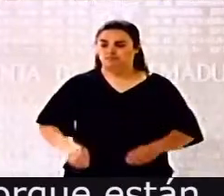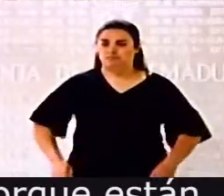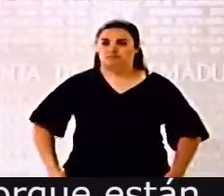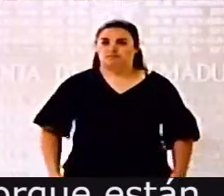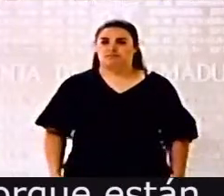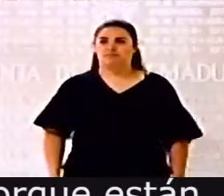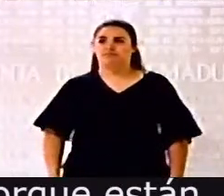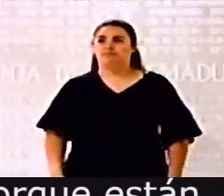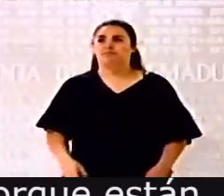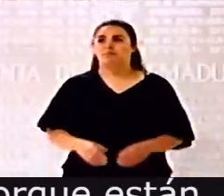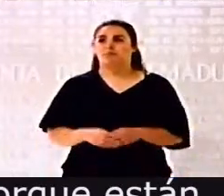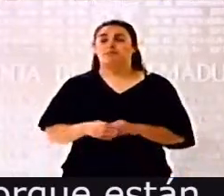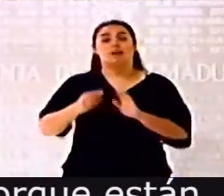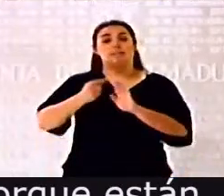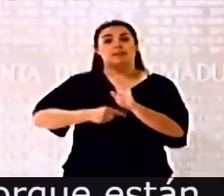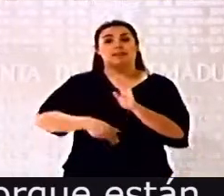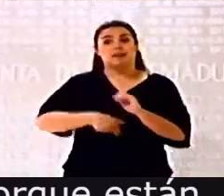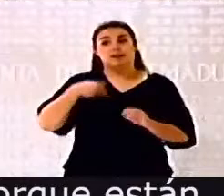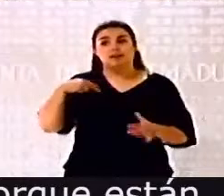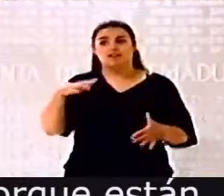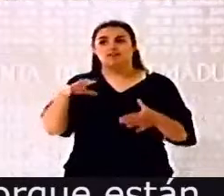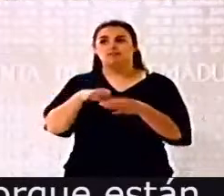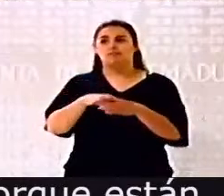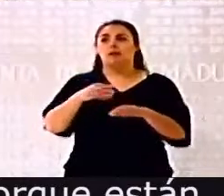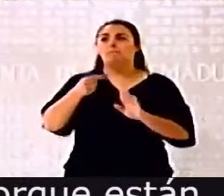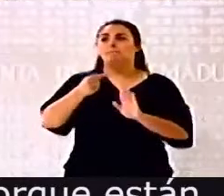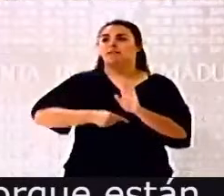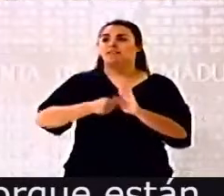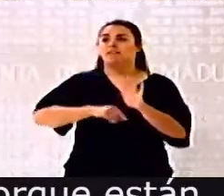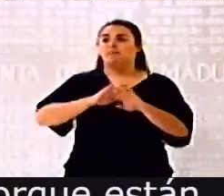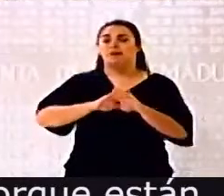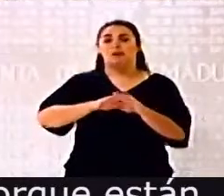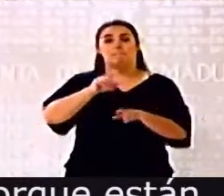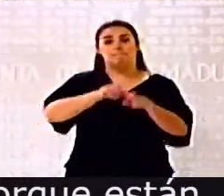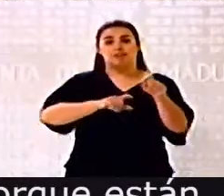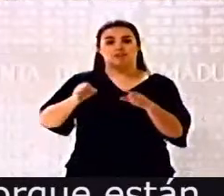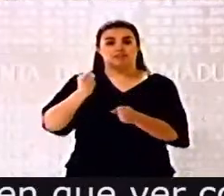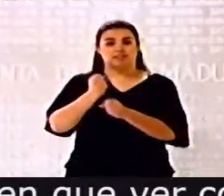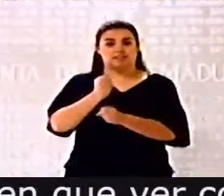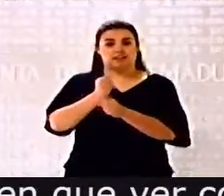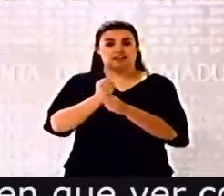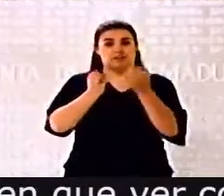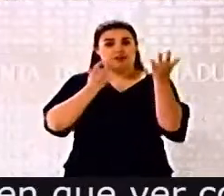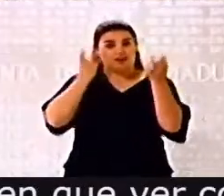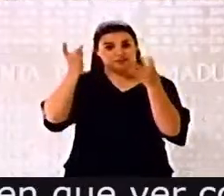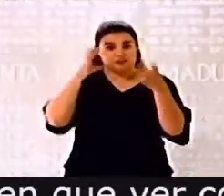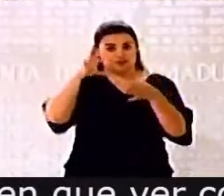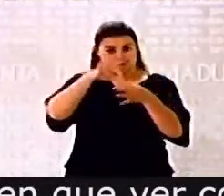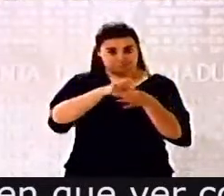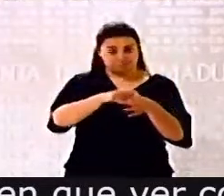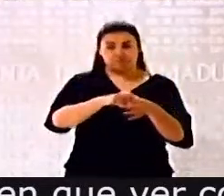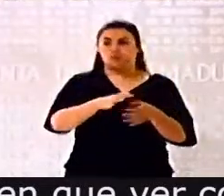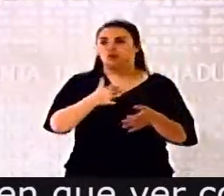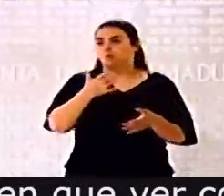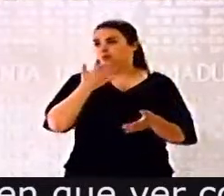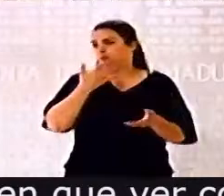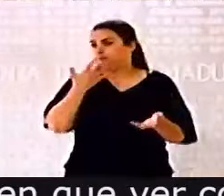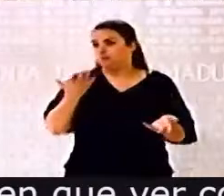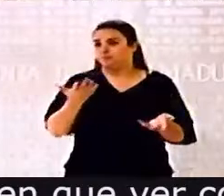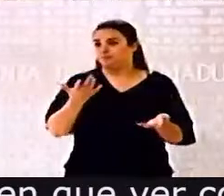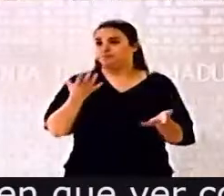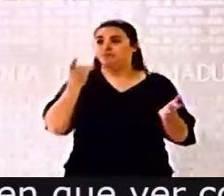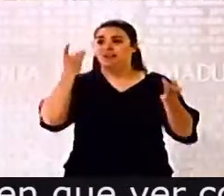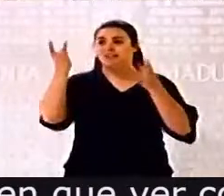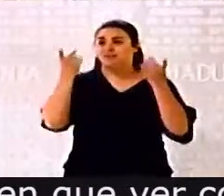Y esas medidas generales tienen que ver con medidas para las personas trabajadoras de esas actividades, es decir, que desarrollan su